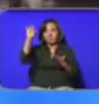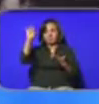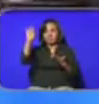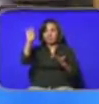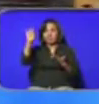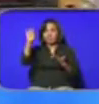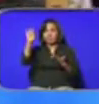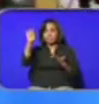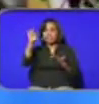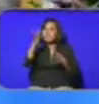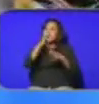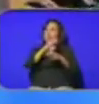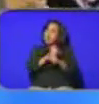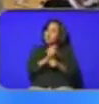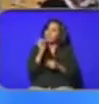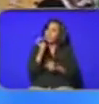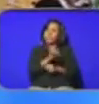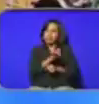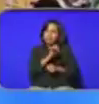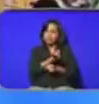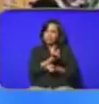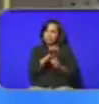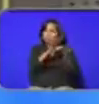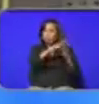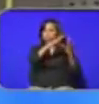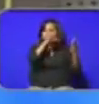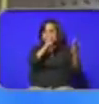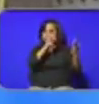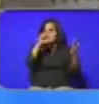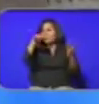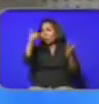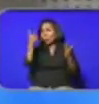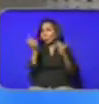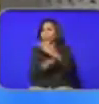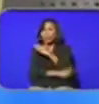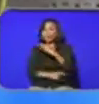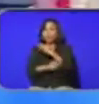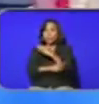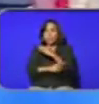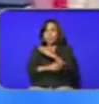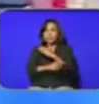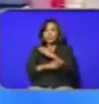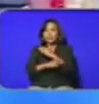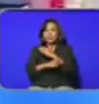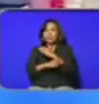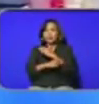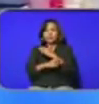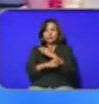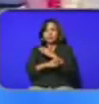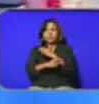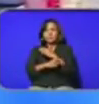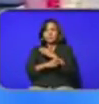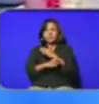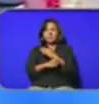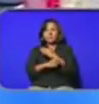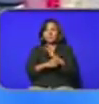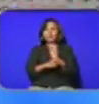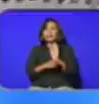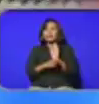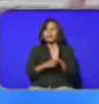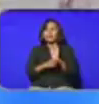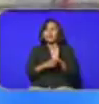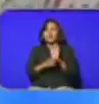fundamental de otros países que han logrado poder mezclar la importancia de que tú estás formando